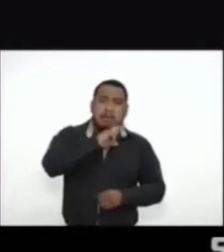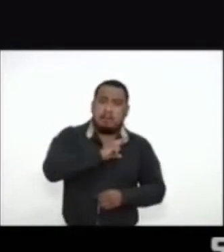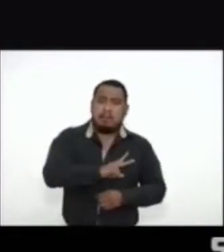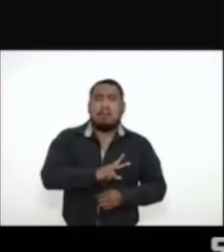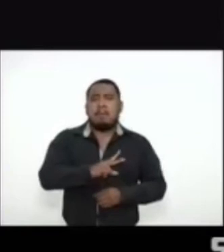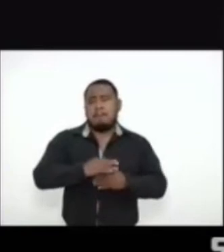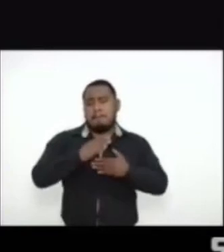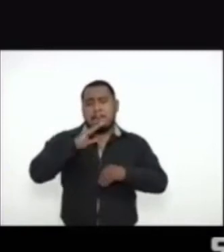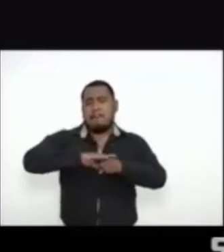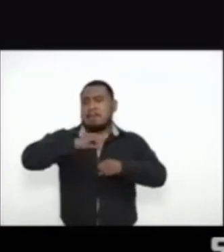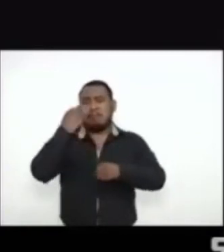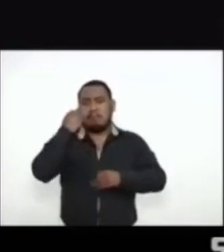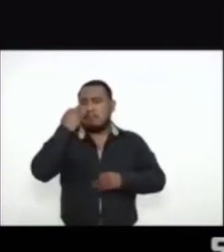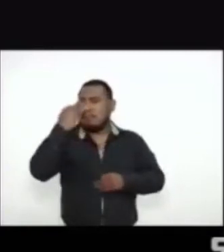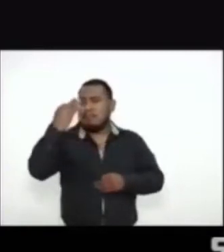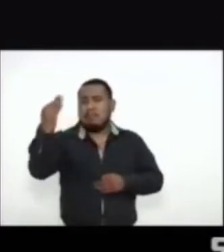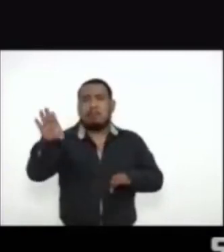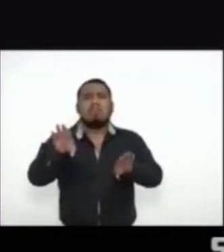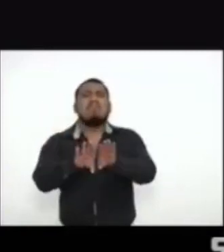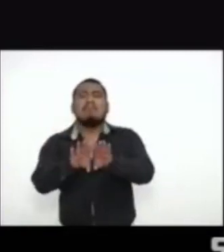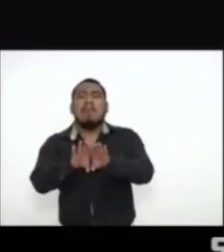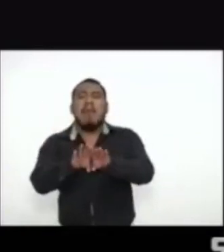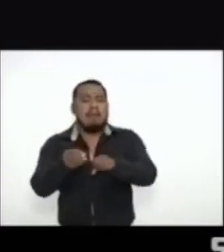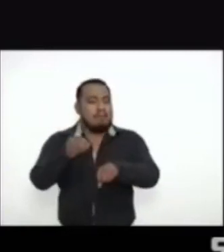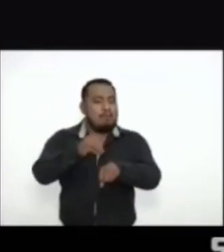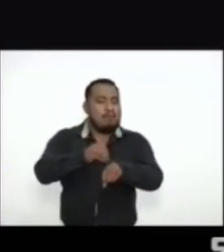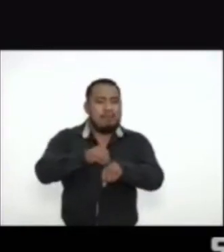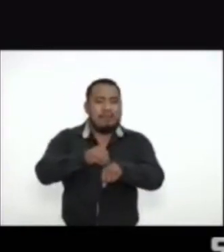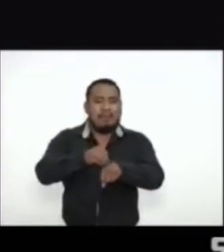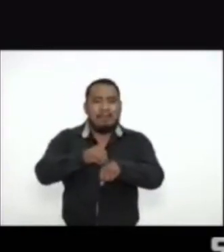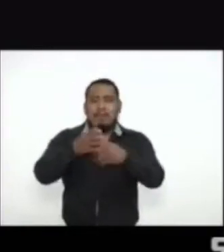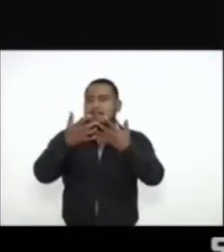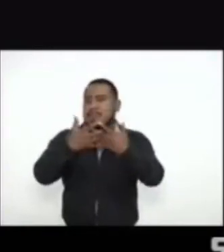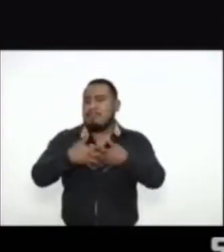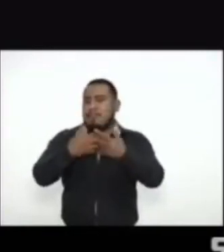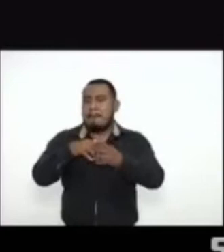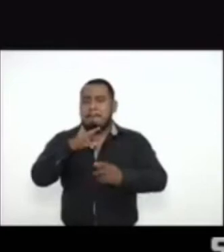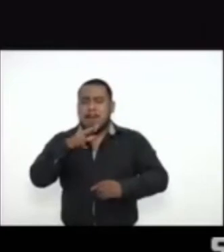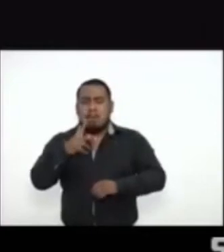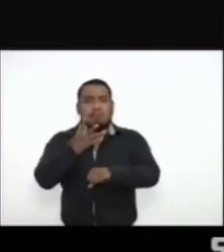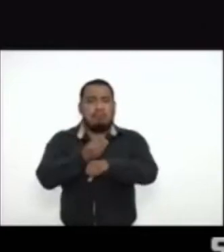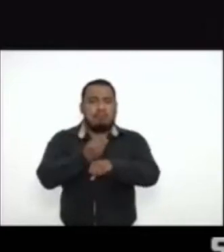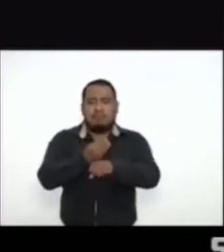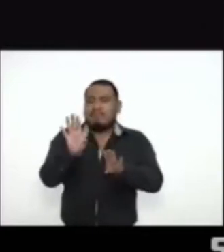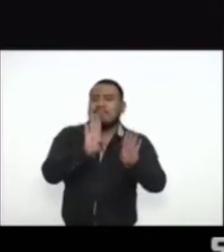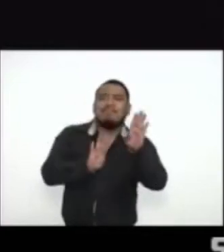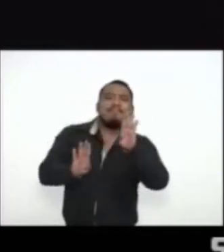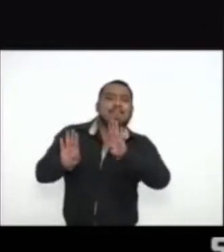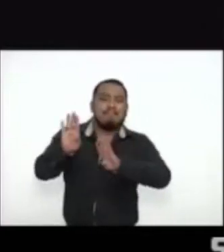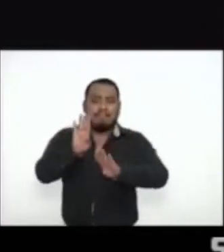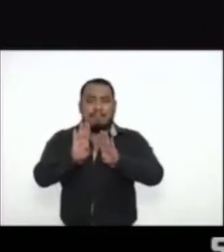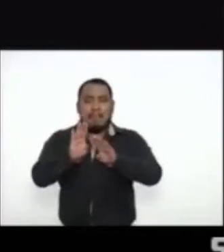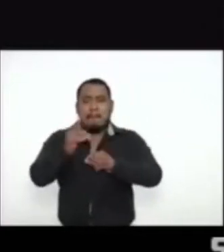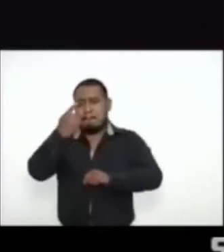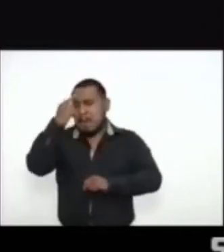mayor tiempo posible. ¿Cómo? Poniendo en marcha la mejor solución biológica.